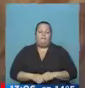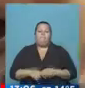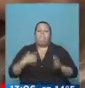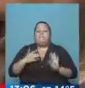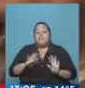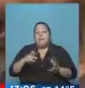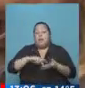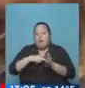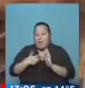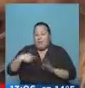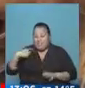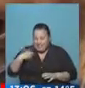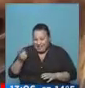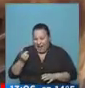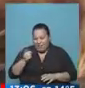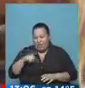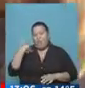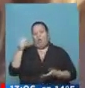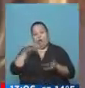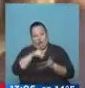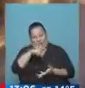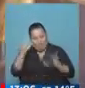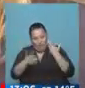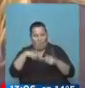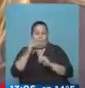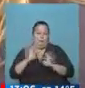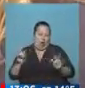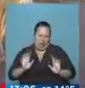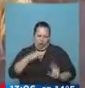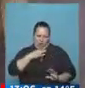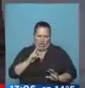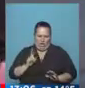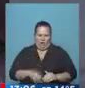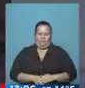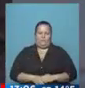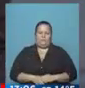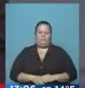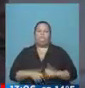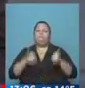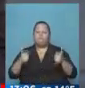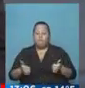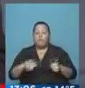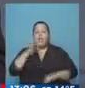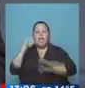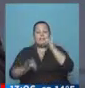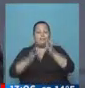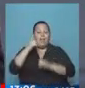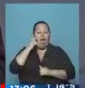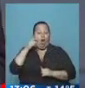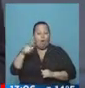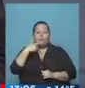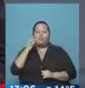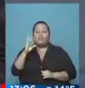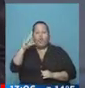un conflicto gremial no termina así más bien los argumentos de rubén sobrero